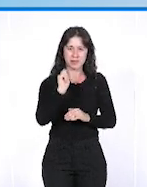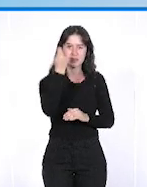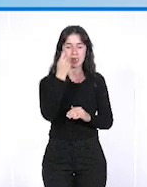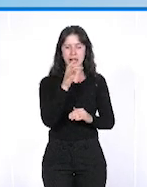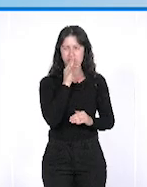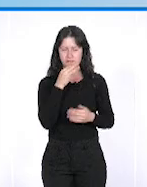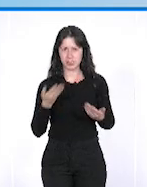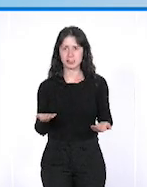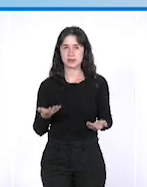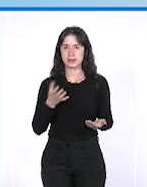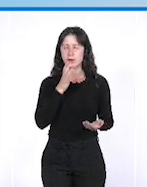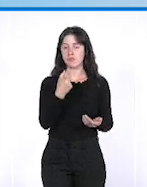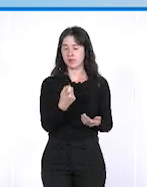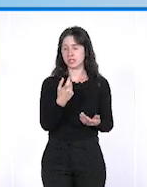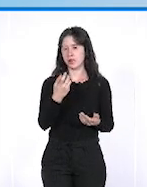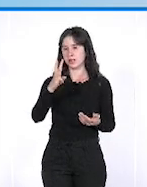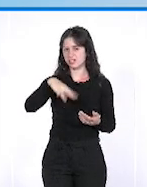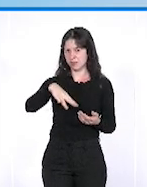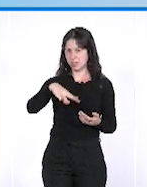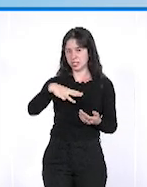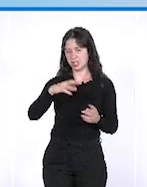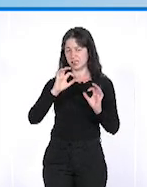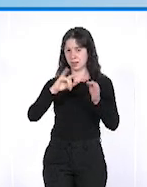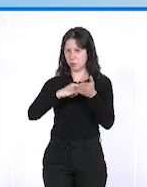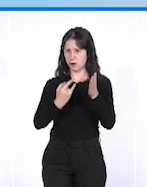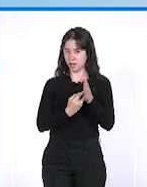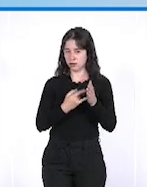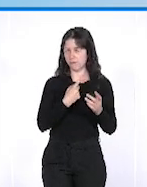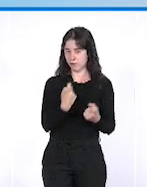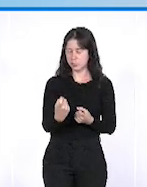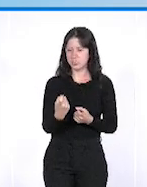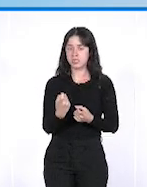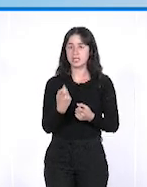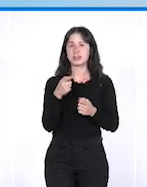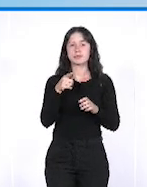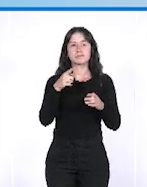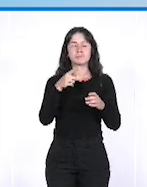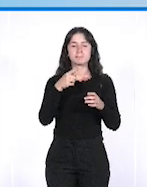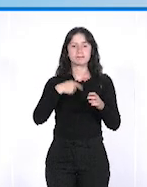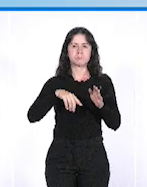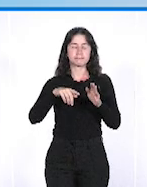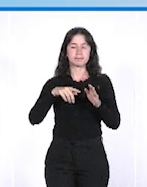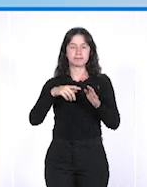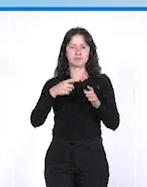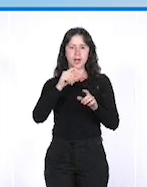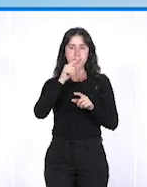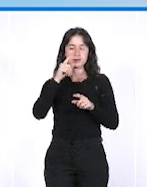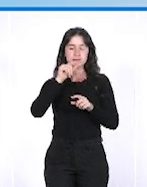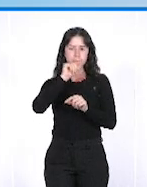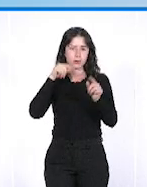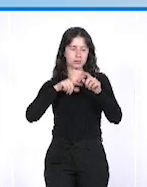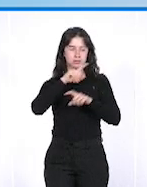todavía tres meses dos meses de proyecto y hay alguna cuestión que aumentará la muestra y por tanto puede variar un